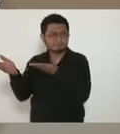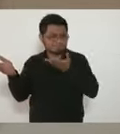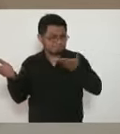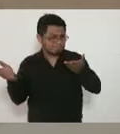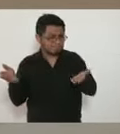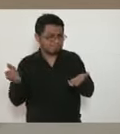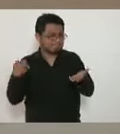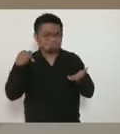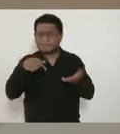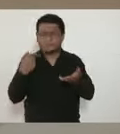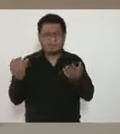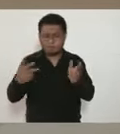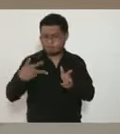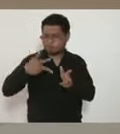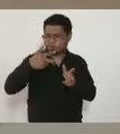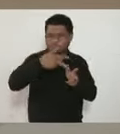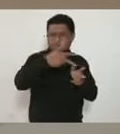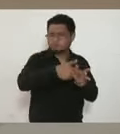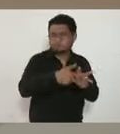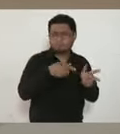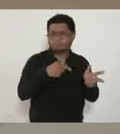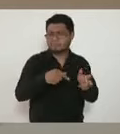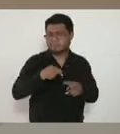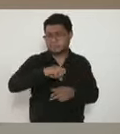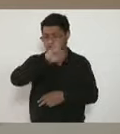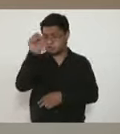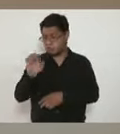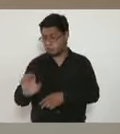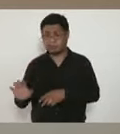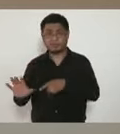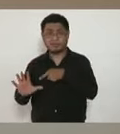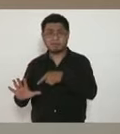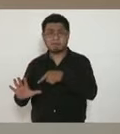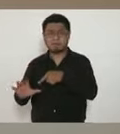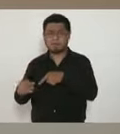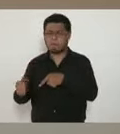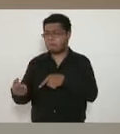del Istmo y el ferrocarril del sureste quedó